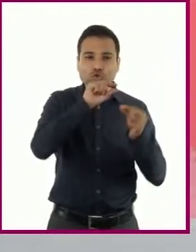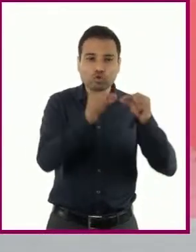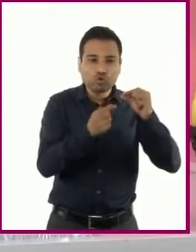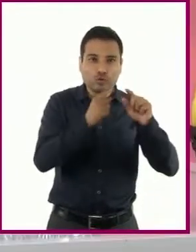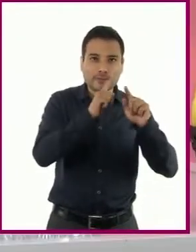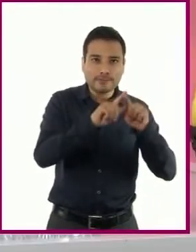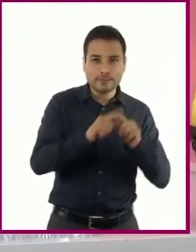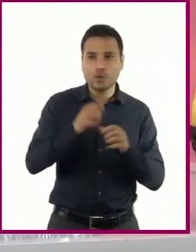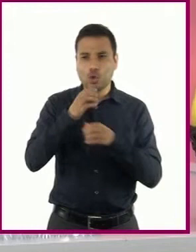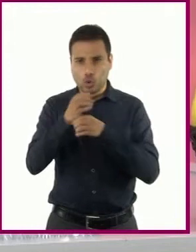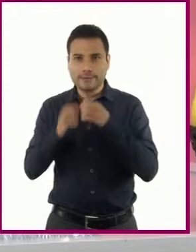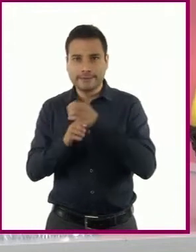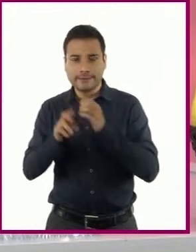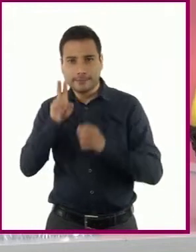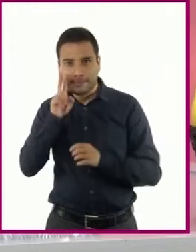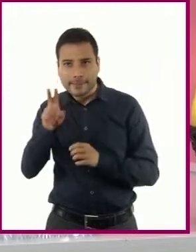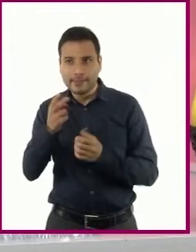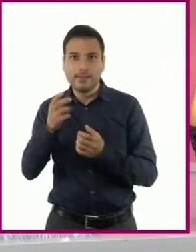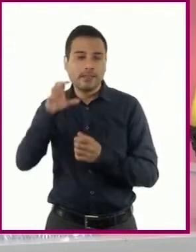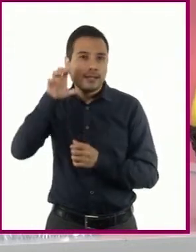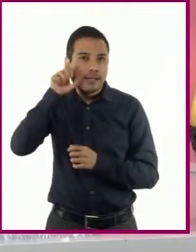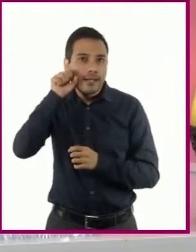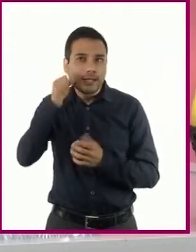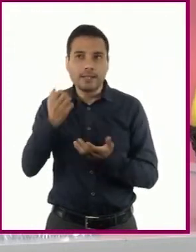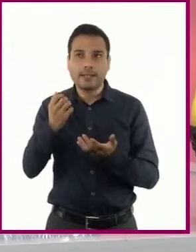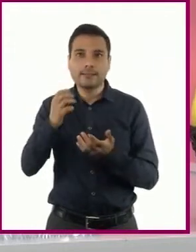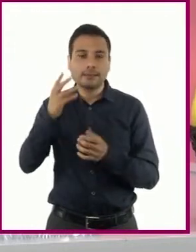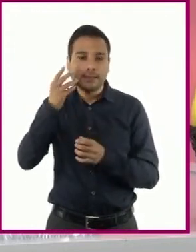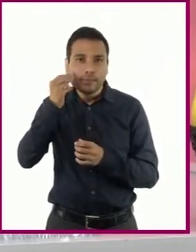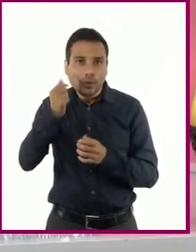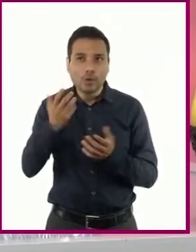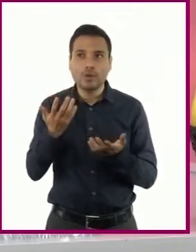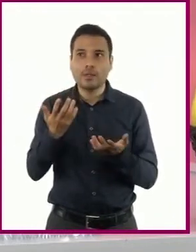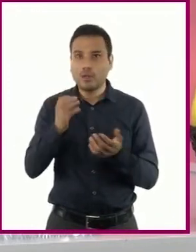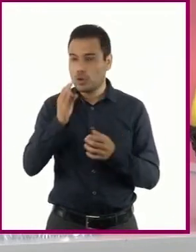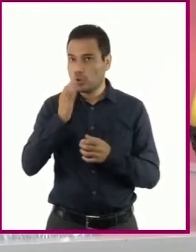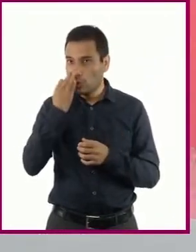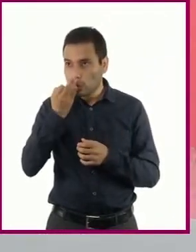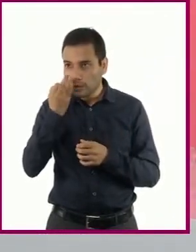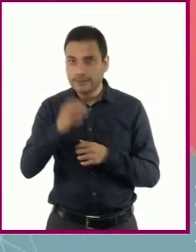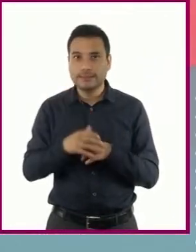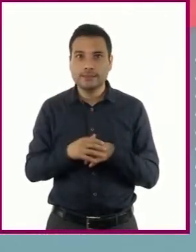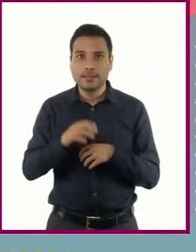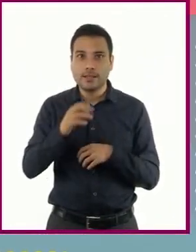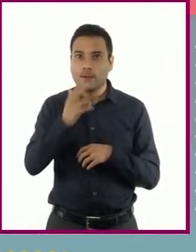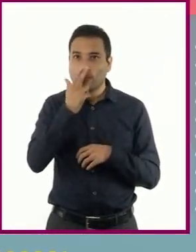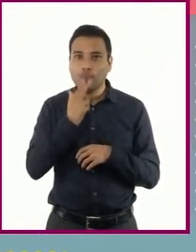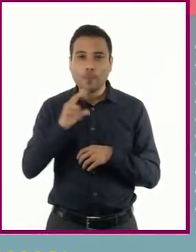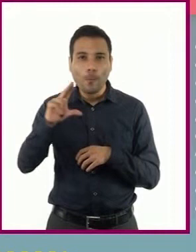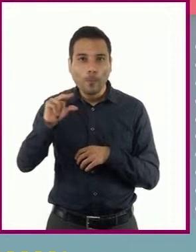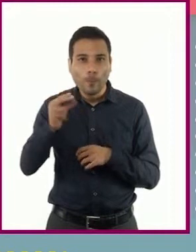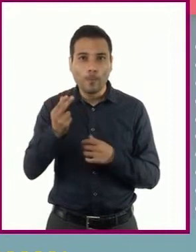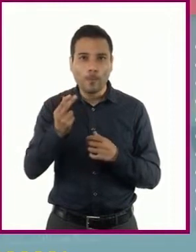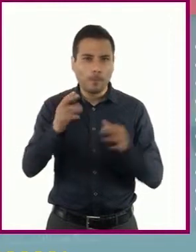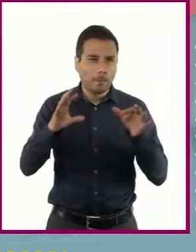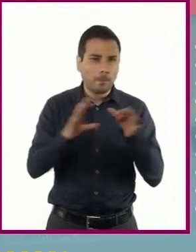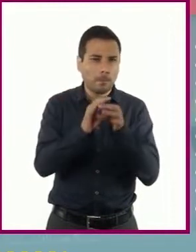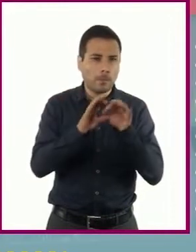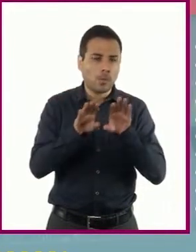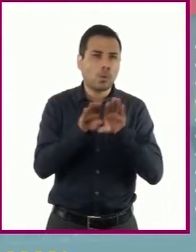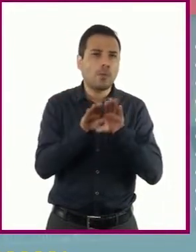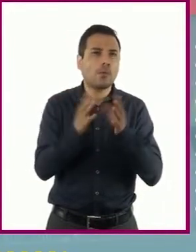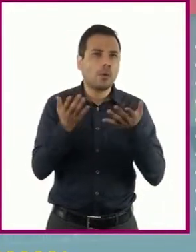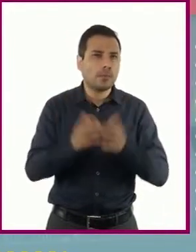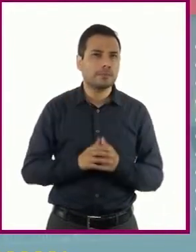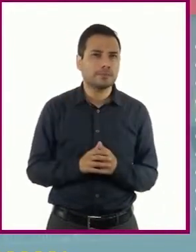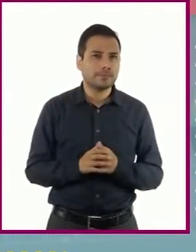sí se ve, como las naranjas, los limones, las rosas y los bombones. ¿Cómo se relaciona la